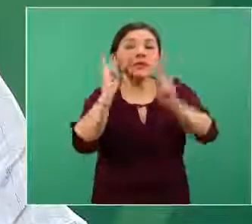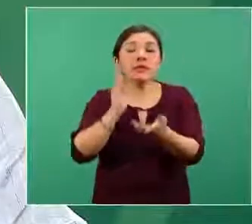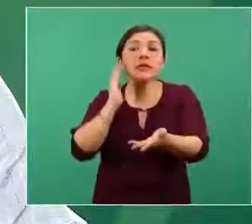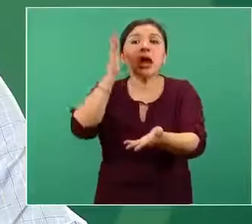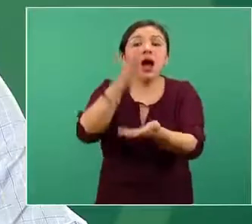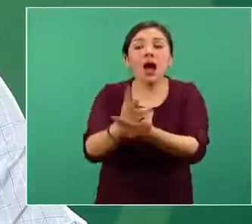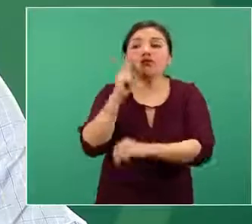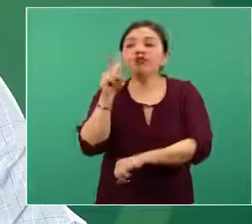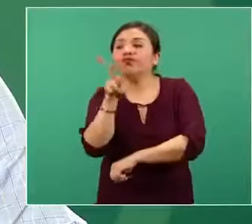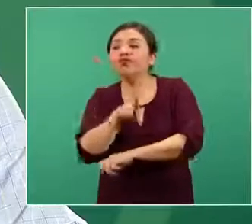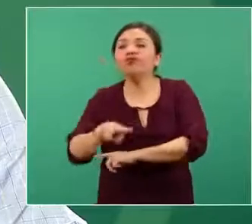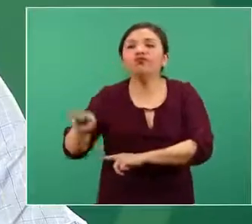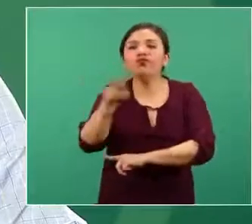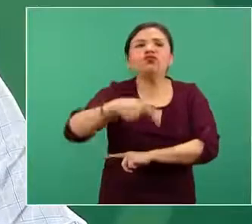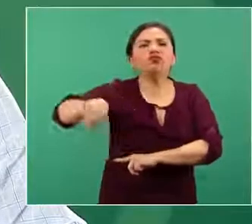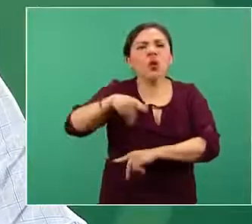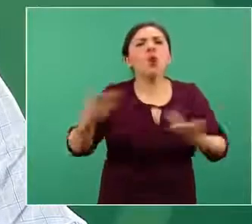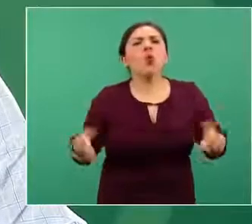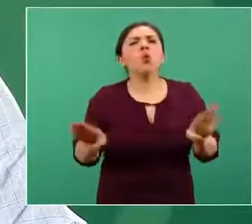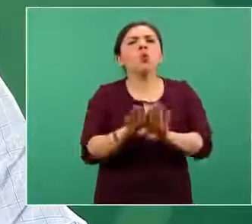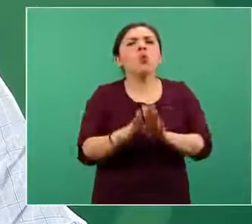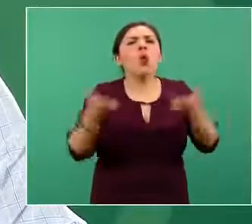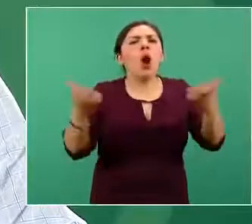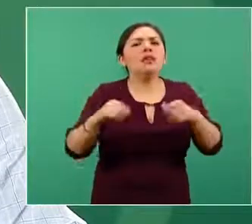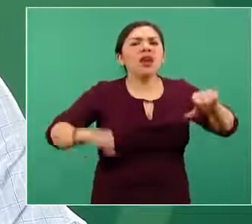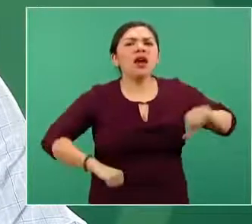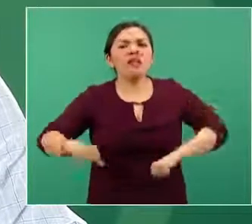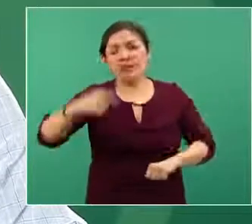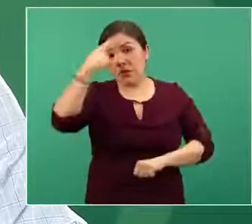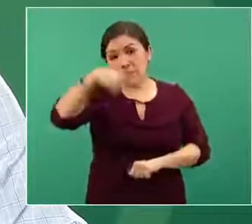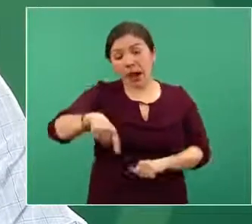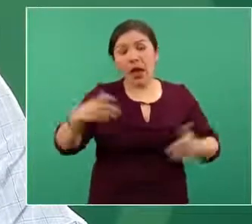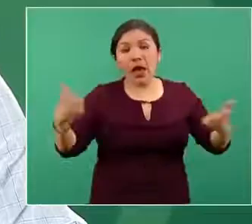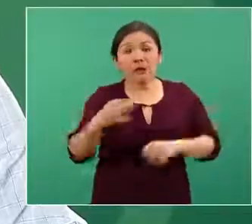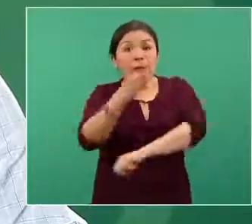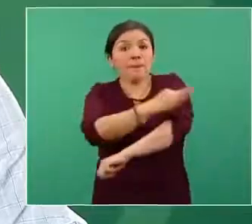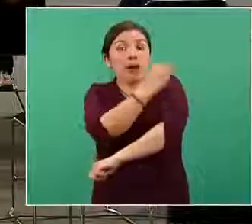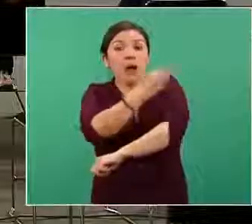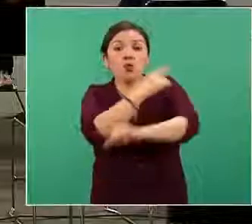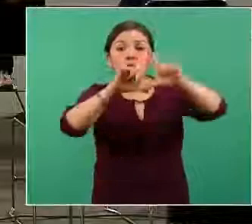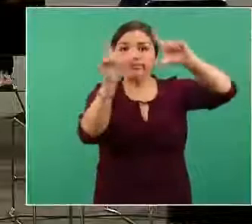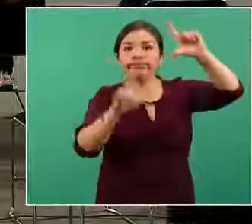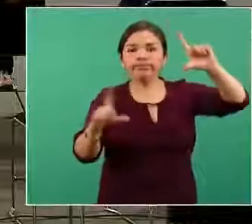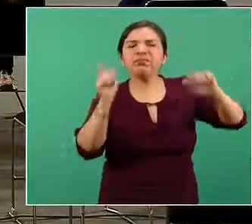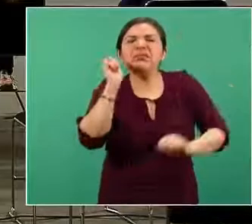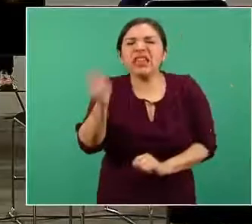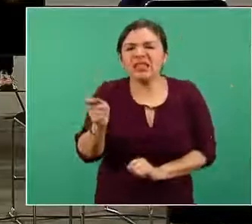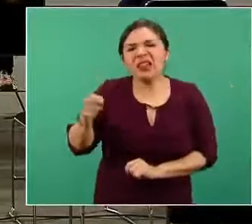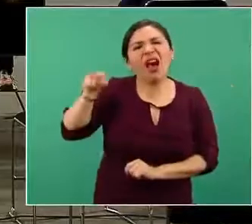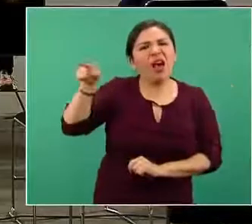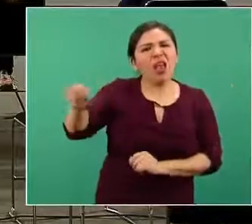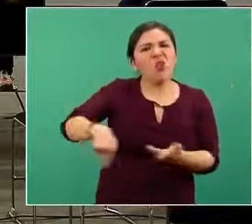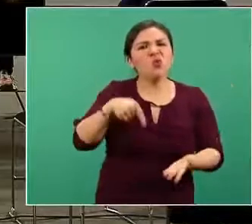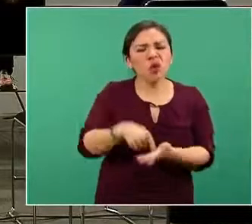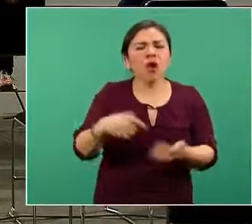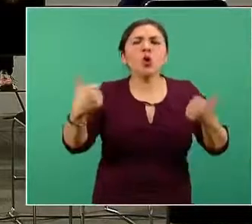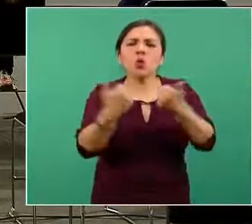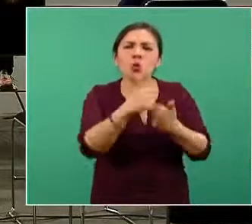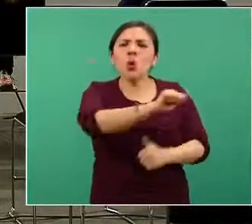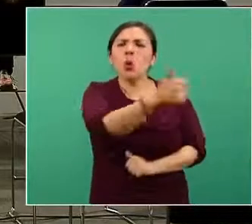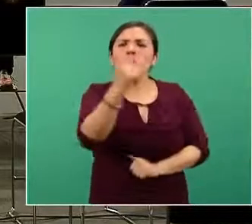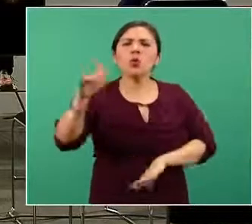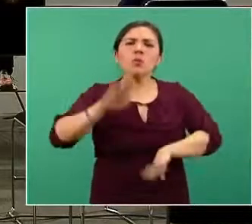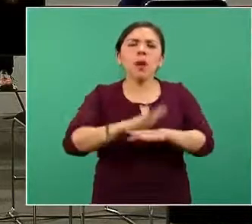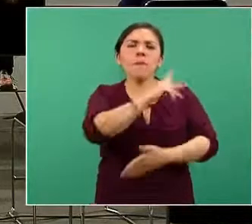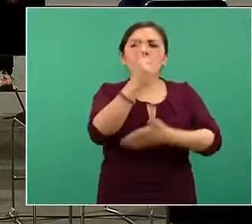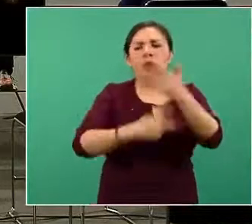de campo para ver cómo se está implementando la Estrategia Nacional de Vacunación, además de otros programas de